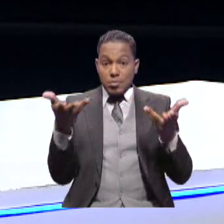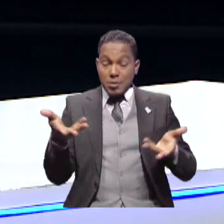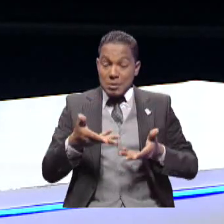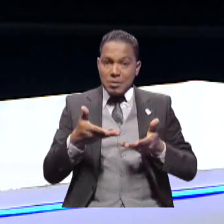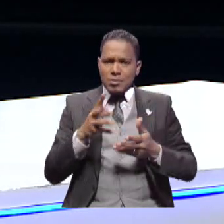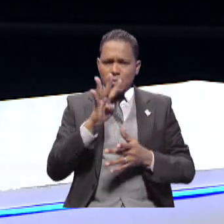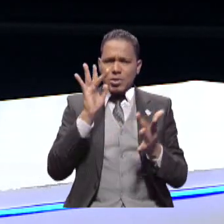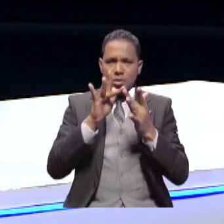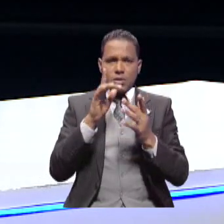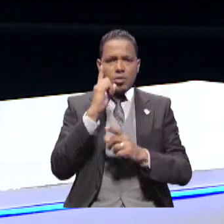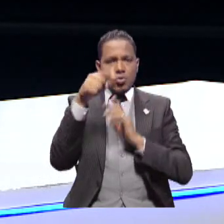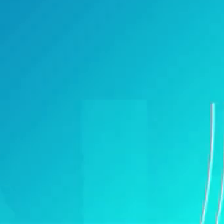el cuatro conecta en una hora nos volvemos